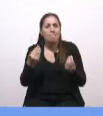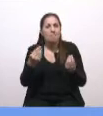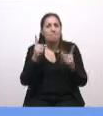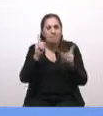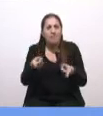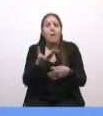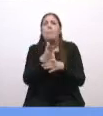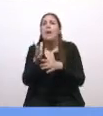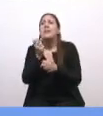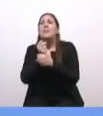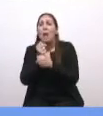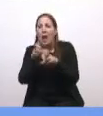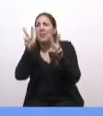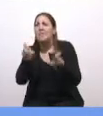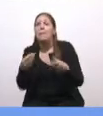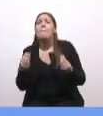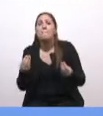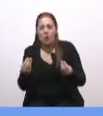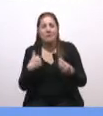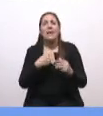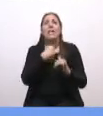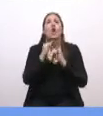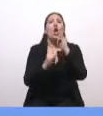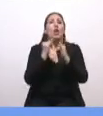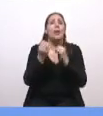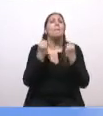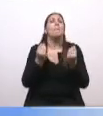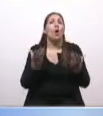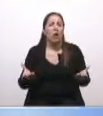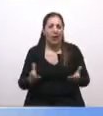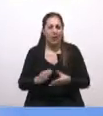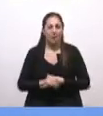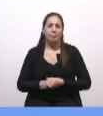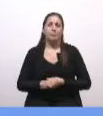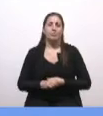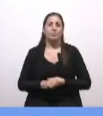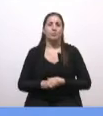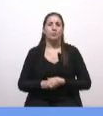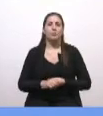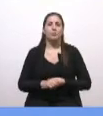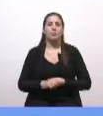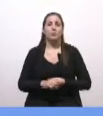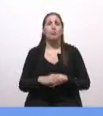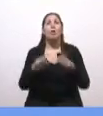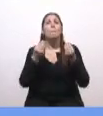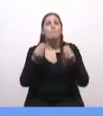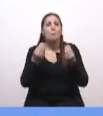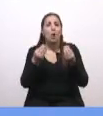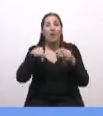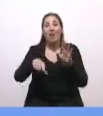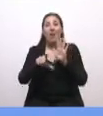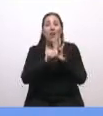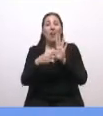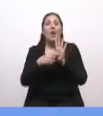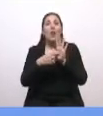esto porque y quiero contarles por qué es porque estamos tratando con esta ley de